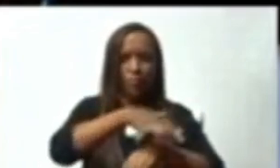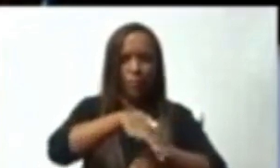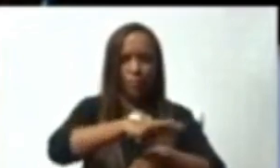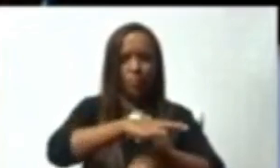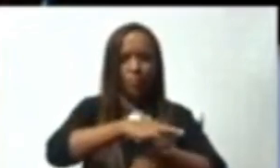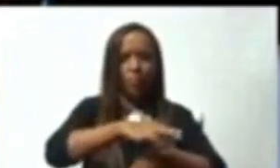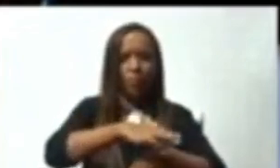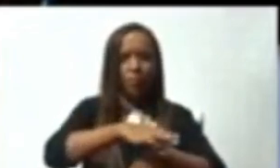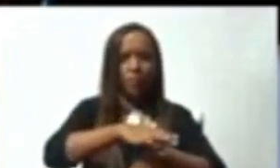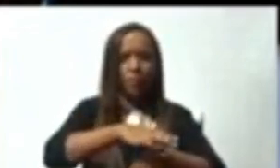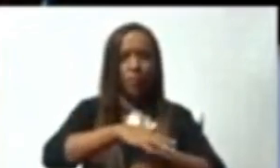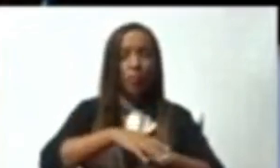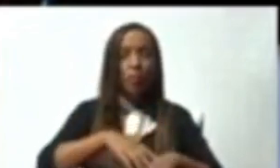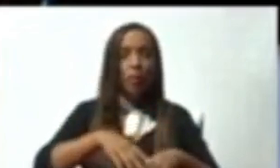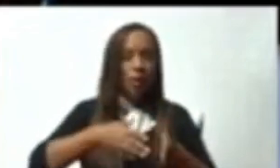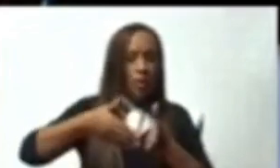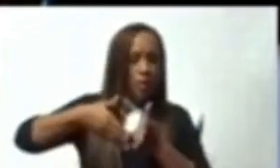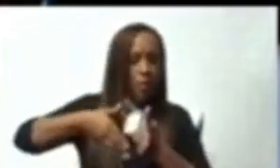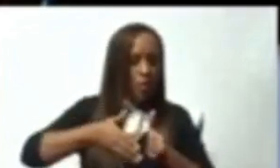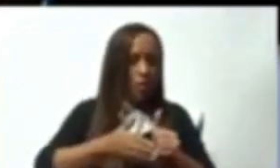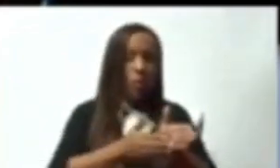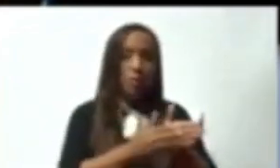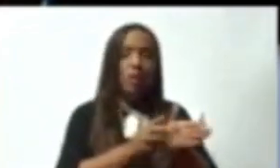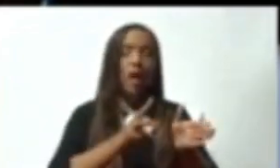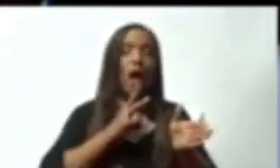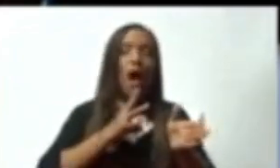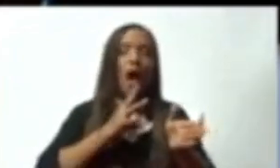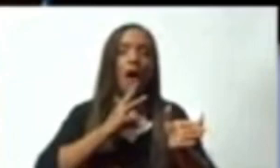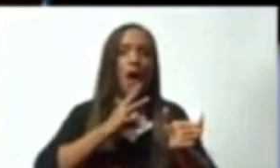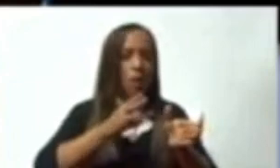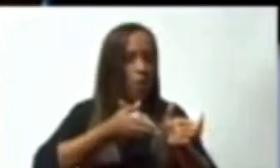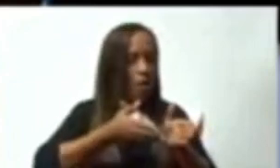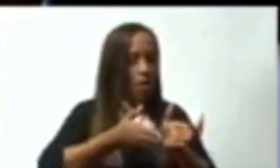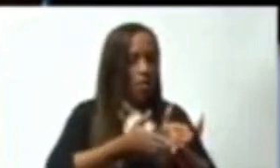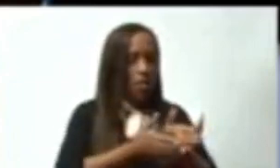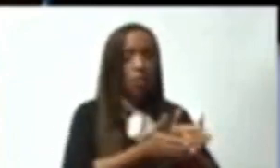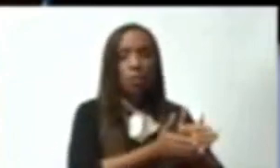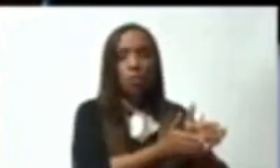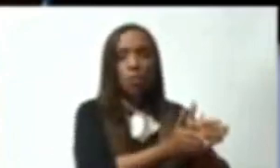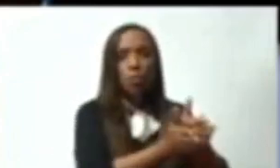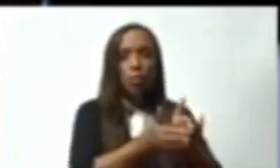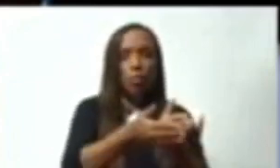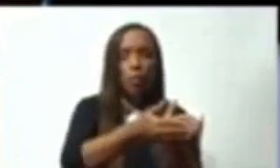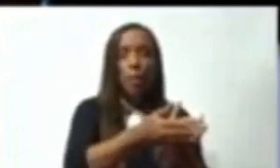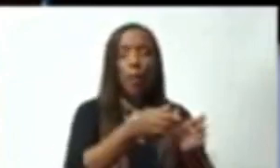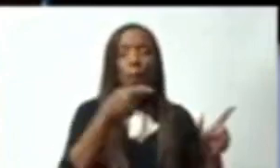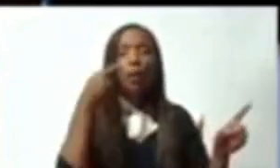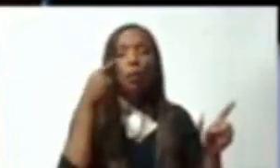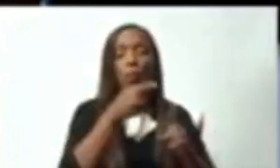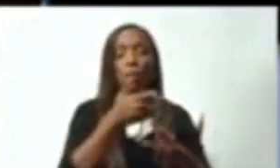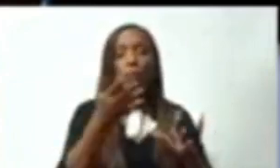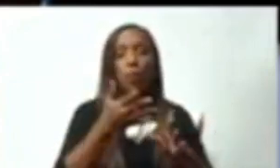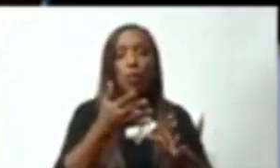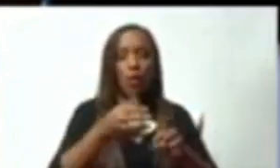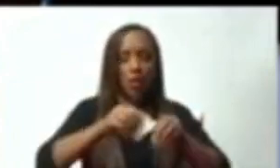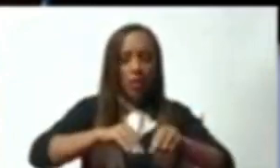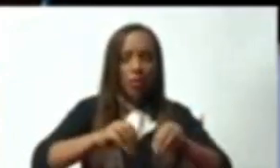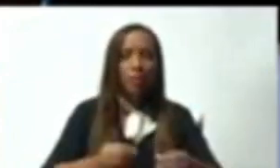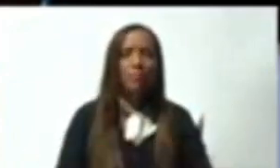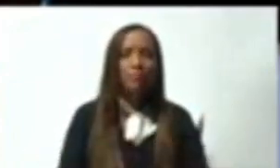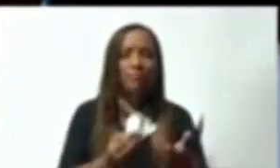intervención de las autoridades competentes para limpiar y habilitar estos